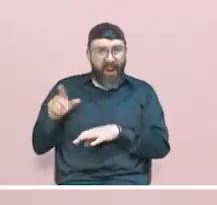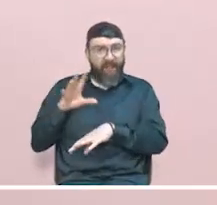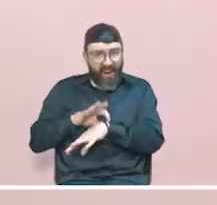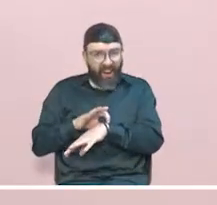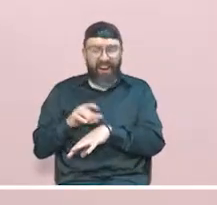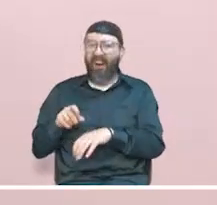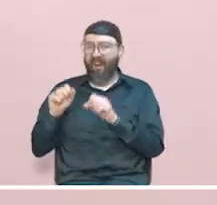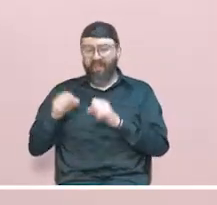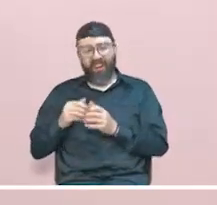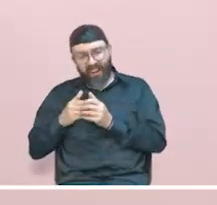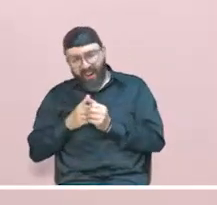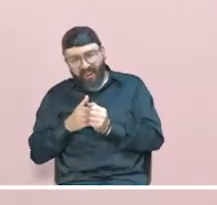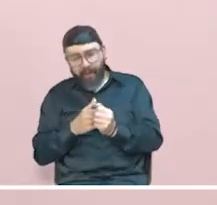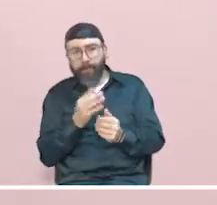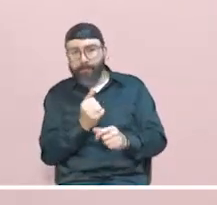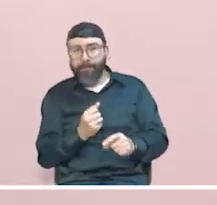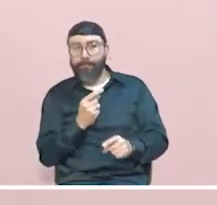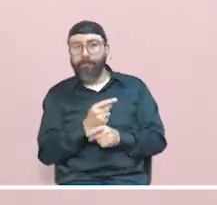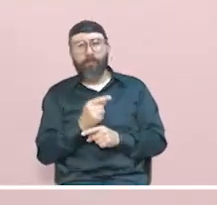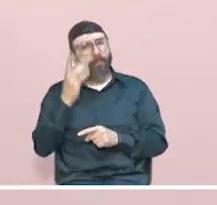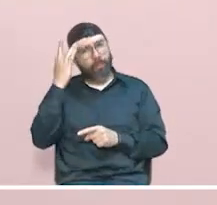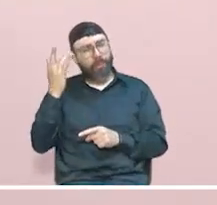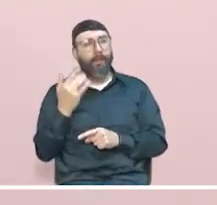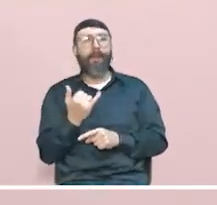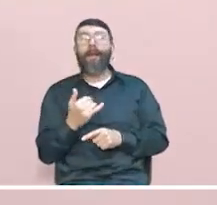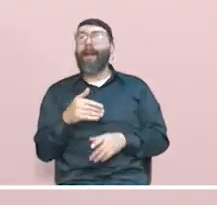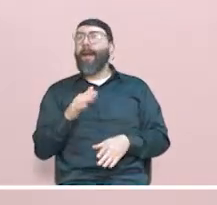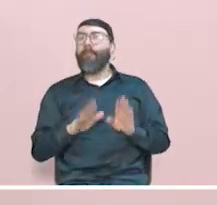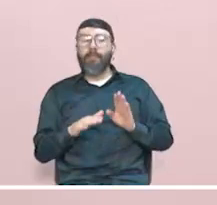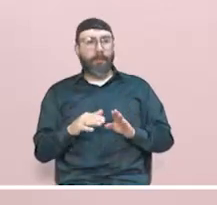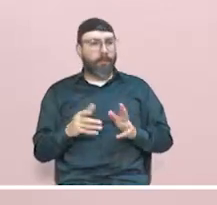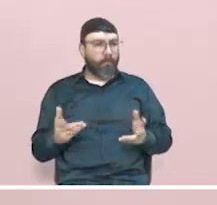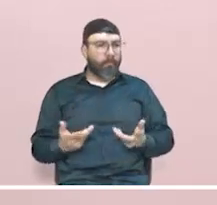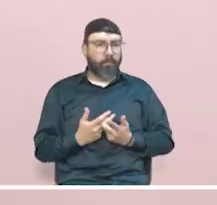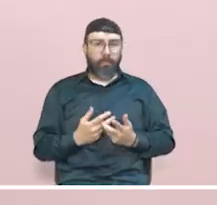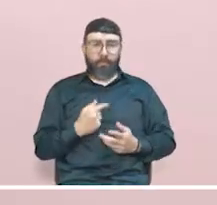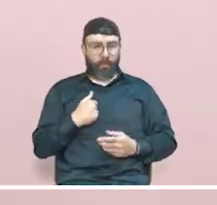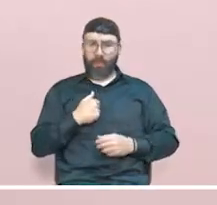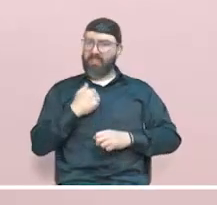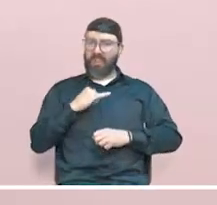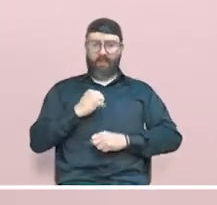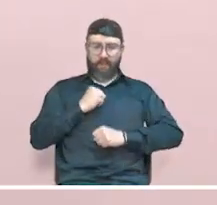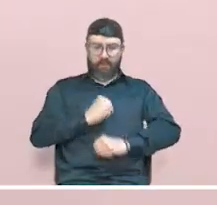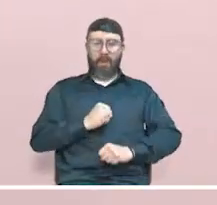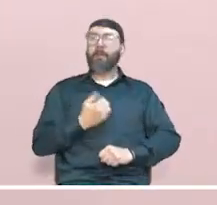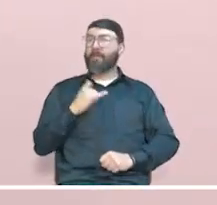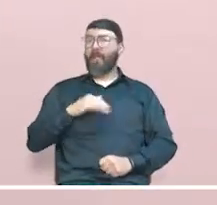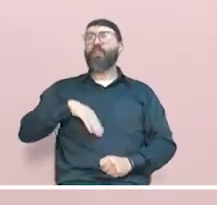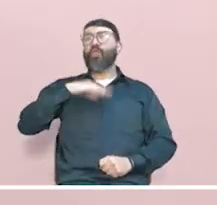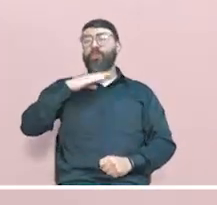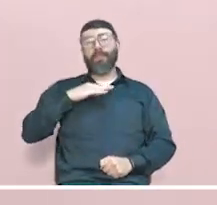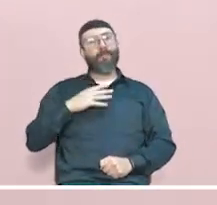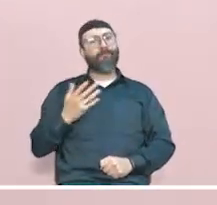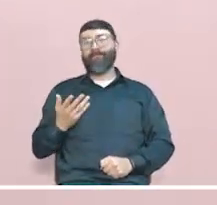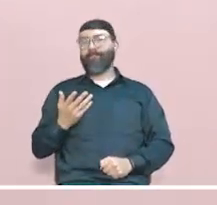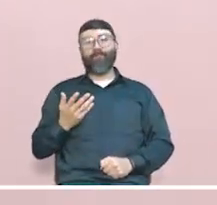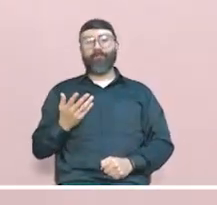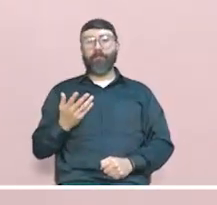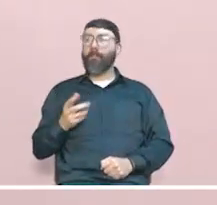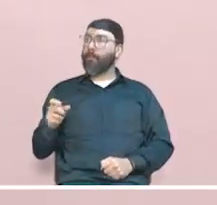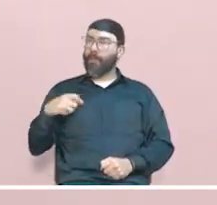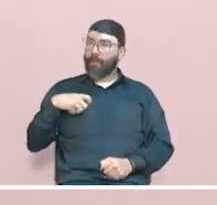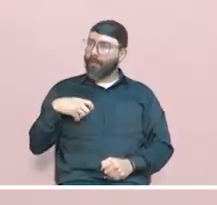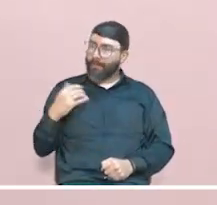dar una orientación, porque a veces tampoco con fortalecer es suficiente. Entonces aquí tenemos una